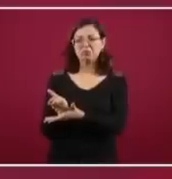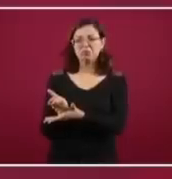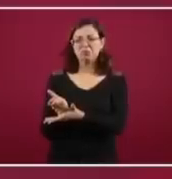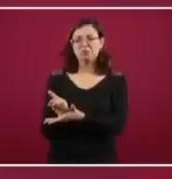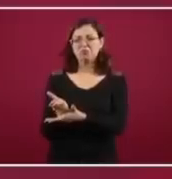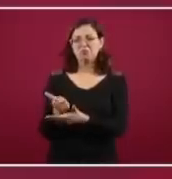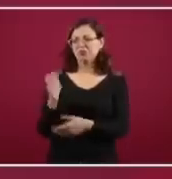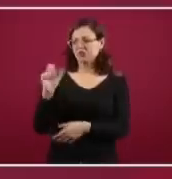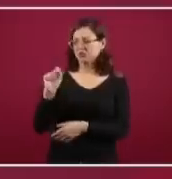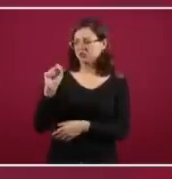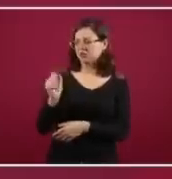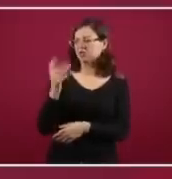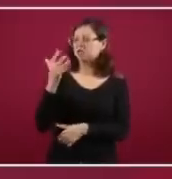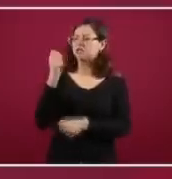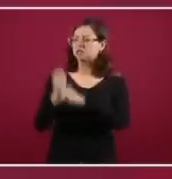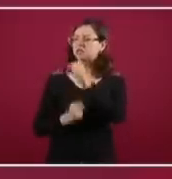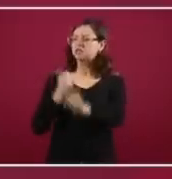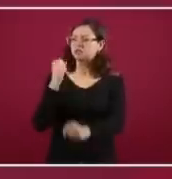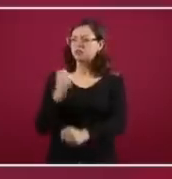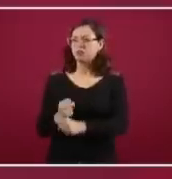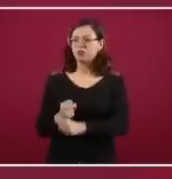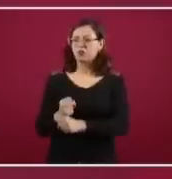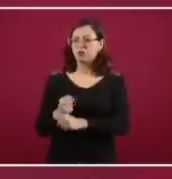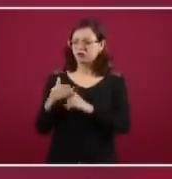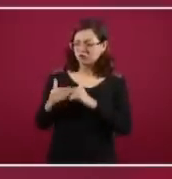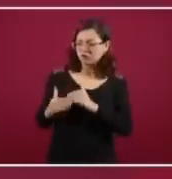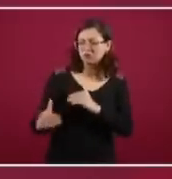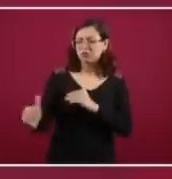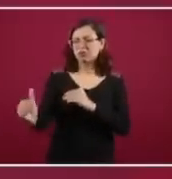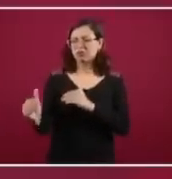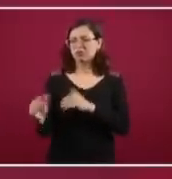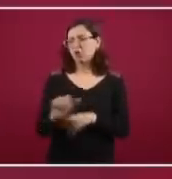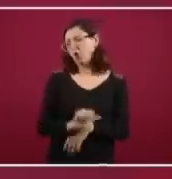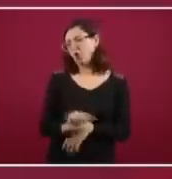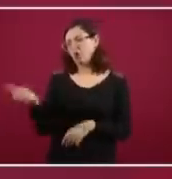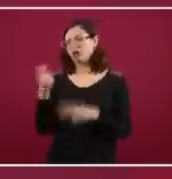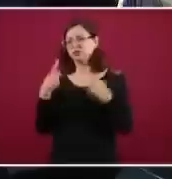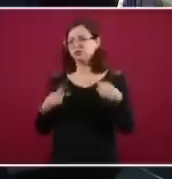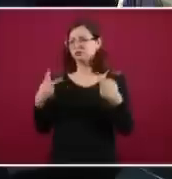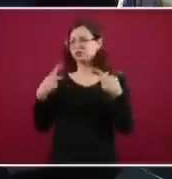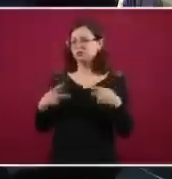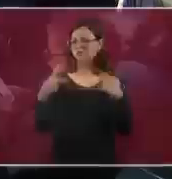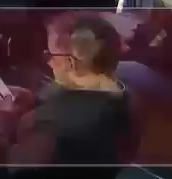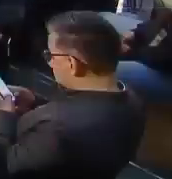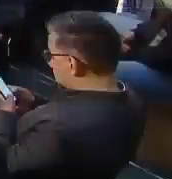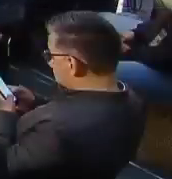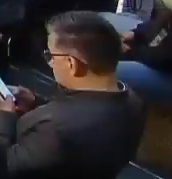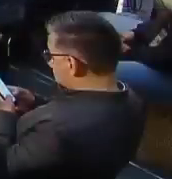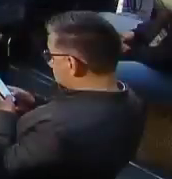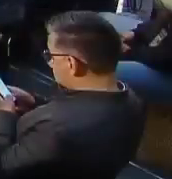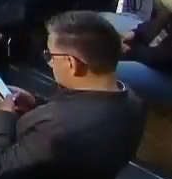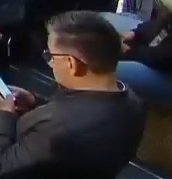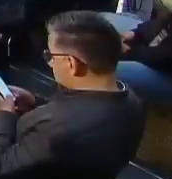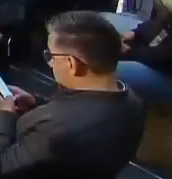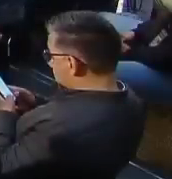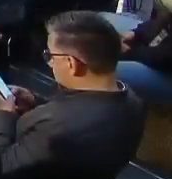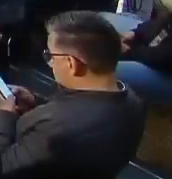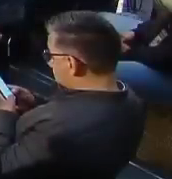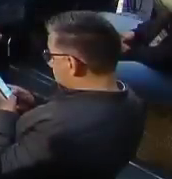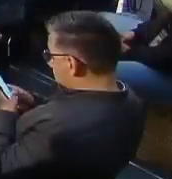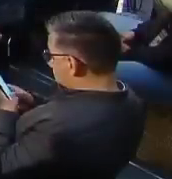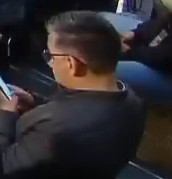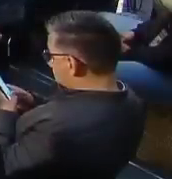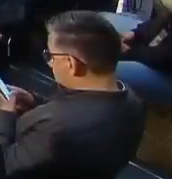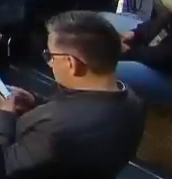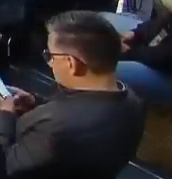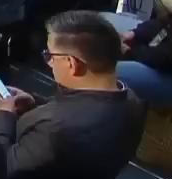a partir de los 65 años y que al resto de la población, a los que no son indígenas, a partir de los